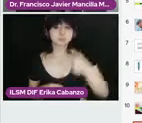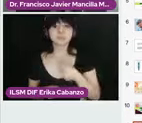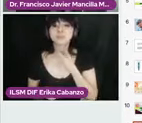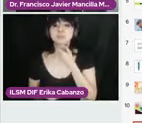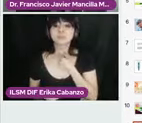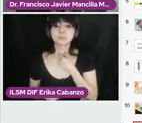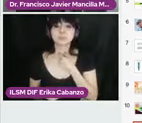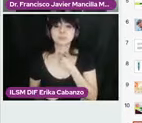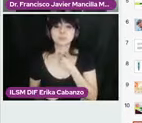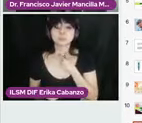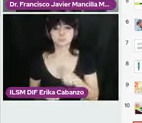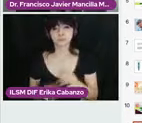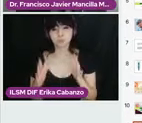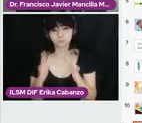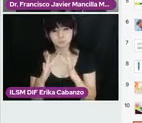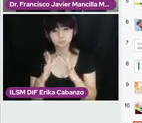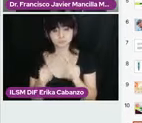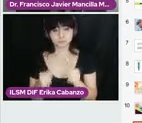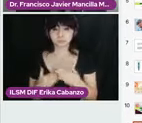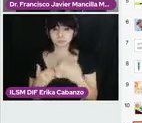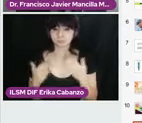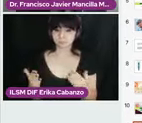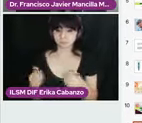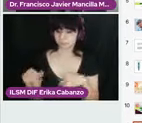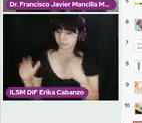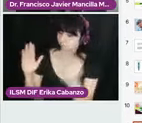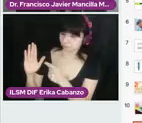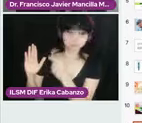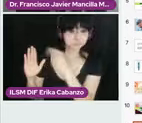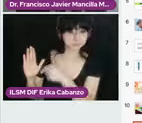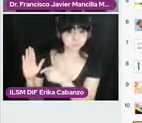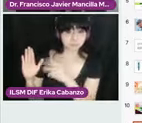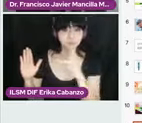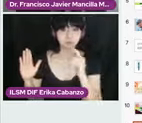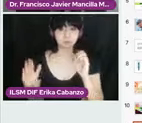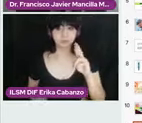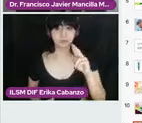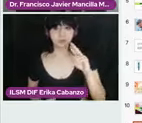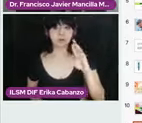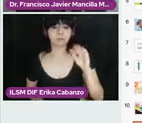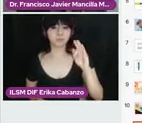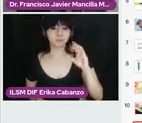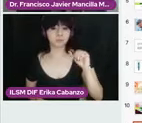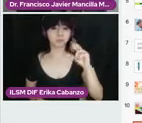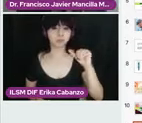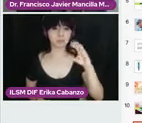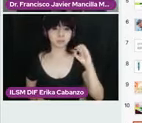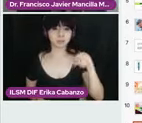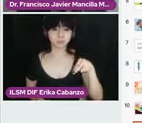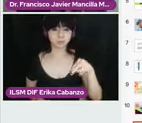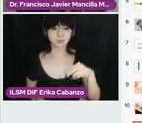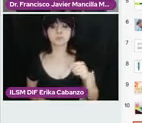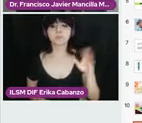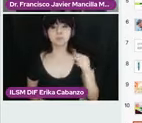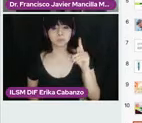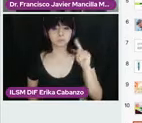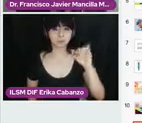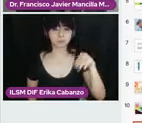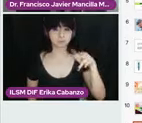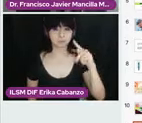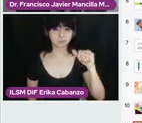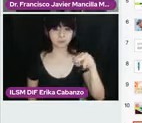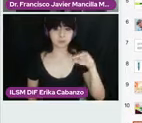sobre el órgano de la audición. ¿Sí? Aquí vemos una perforación timpánica. Esta es crónica porque ya hay bordes cicatrizados de la misma membrana.